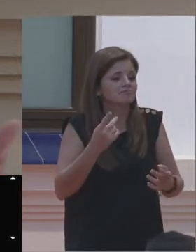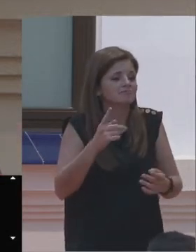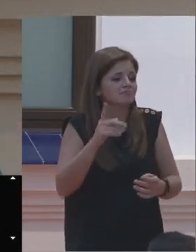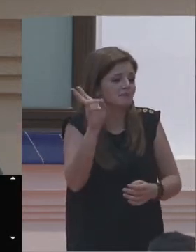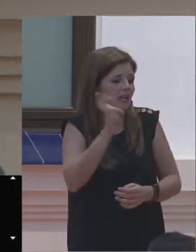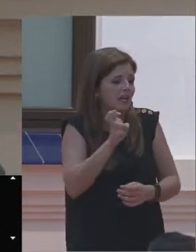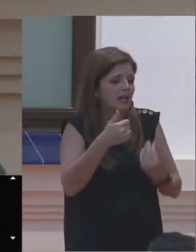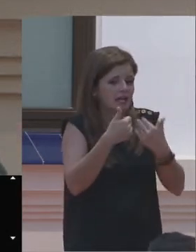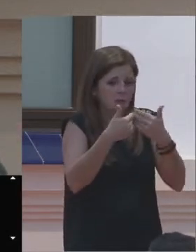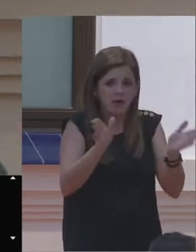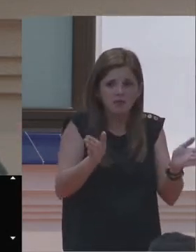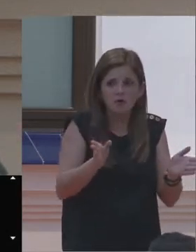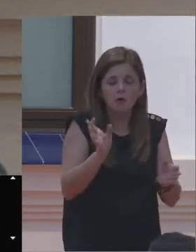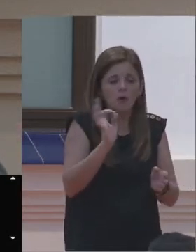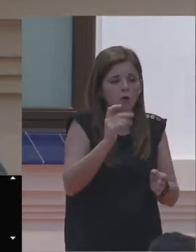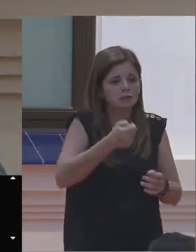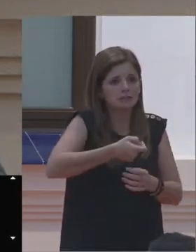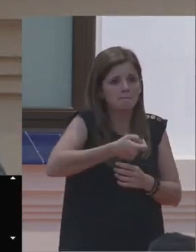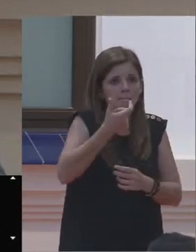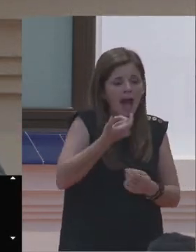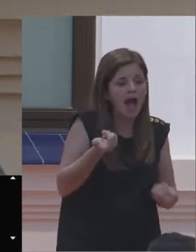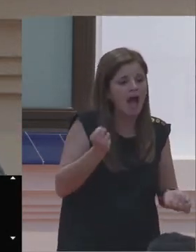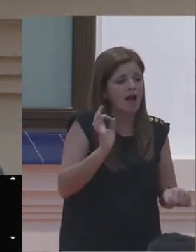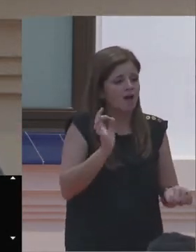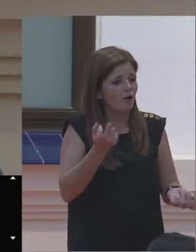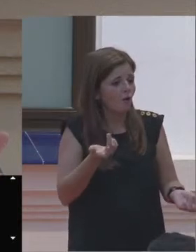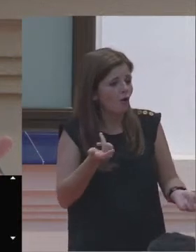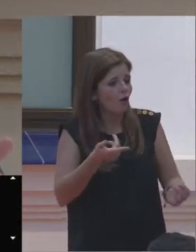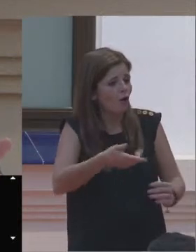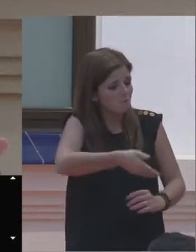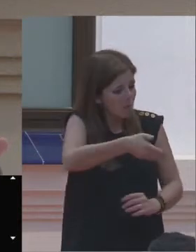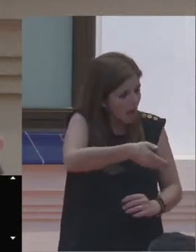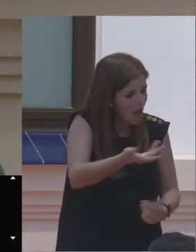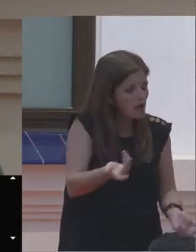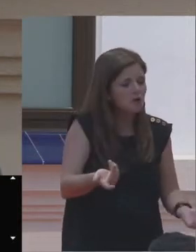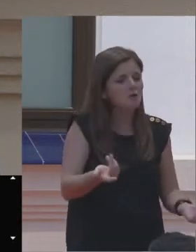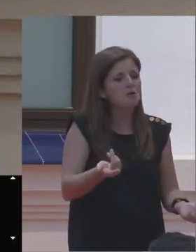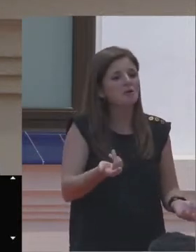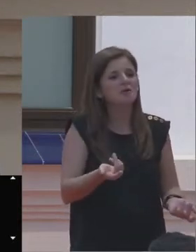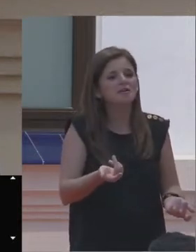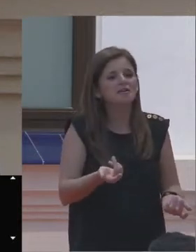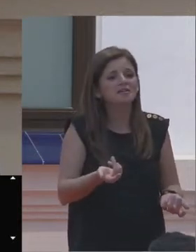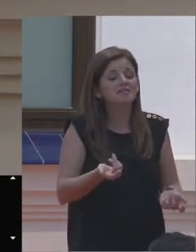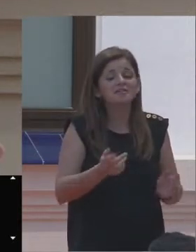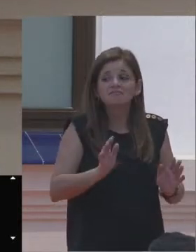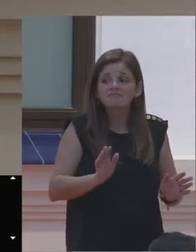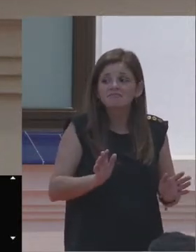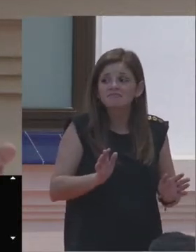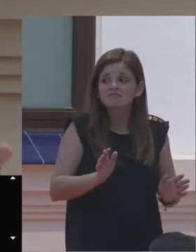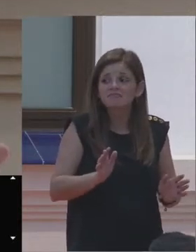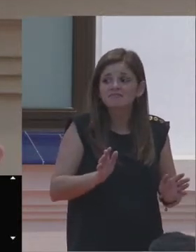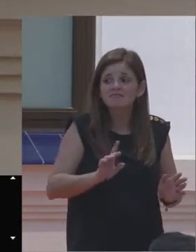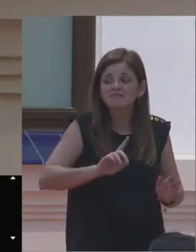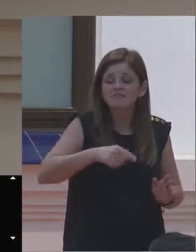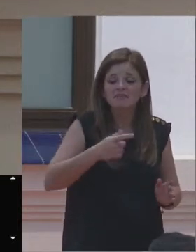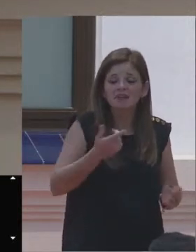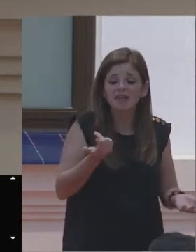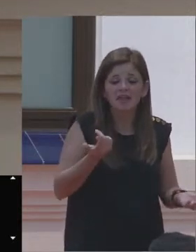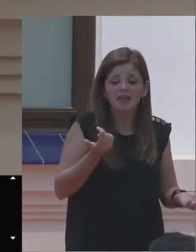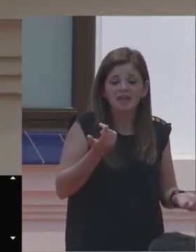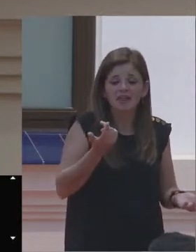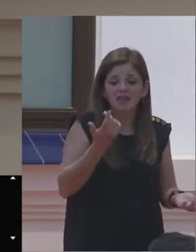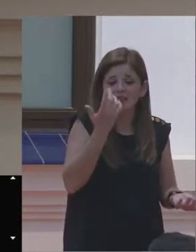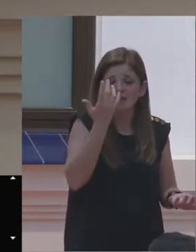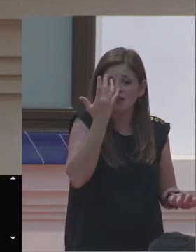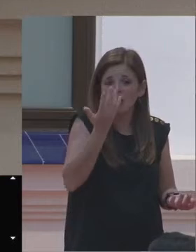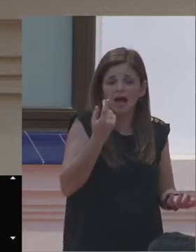mucho champán, mucho estrechar manos, pero es de aquí que al cabo de unos años, 5 o 6 años,